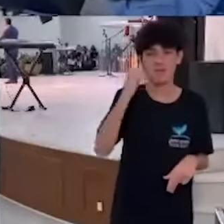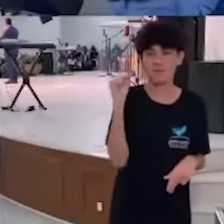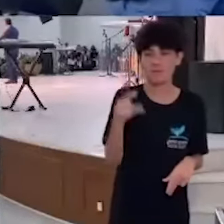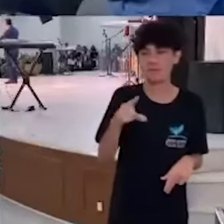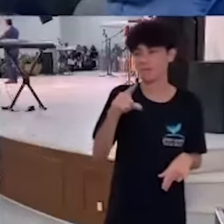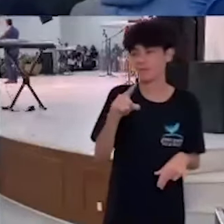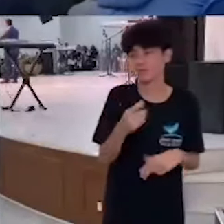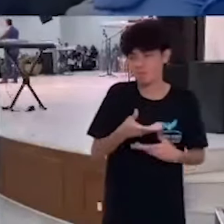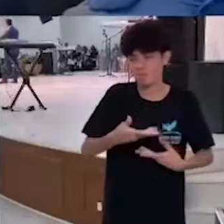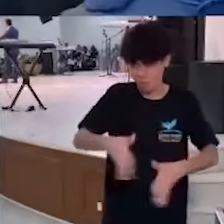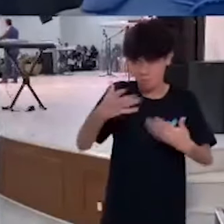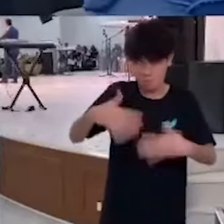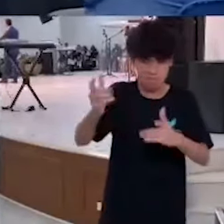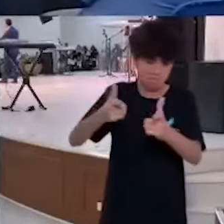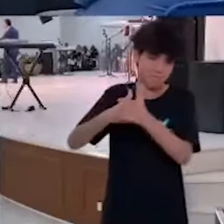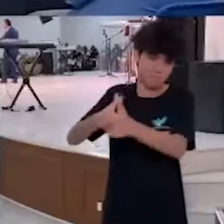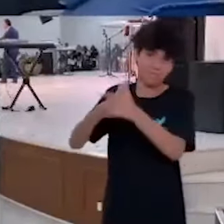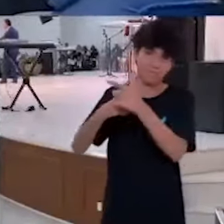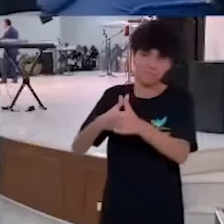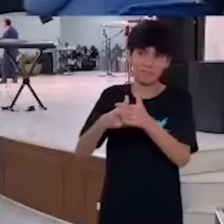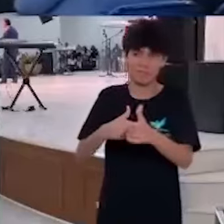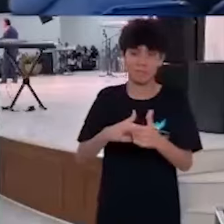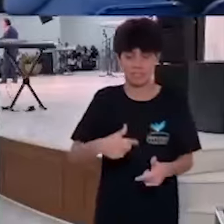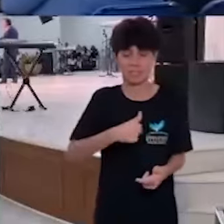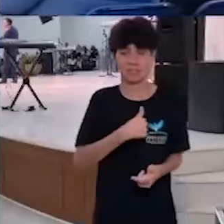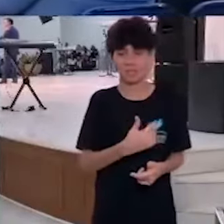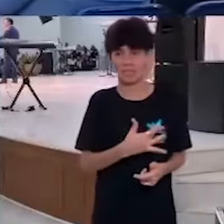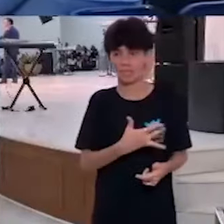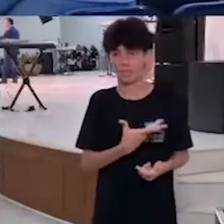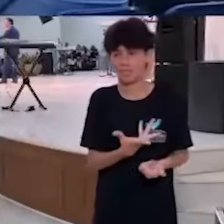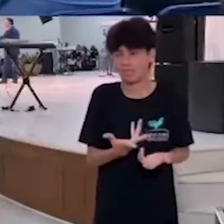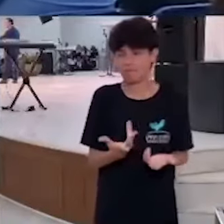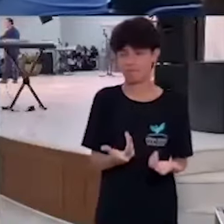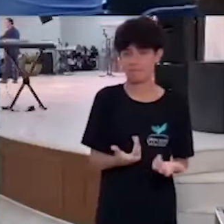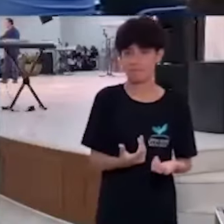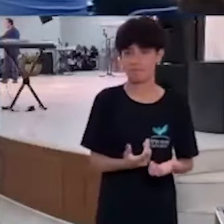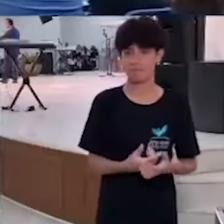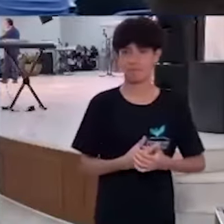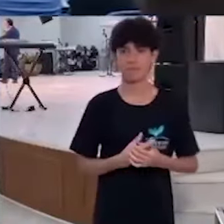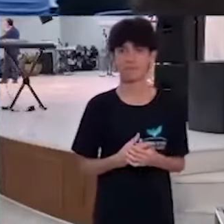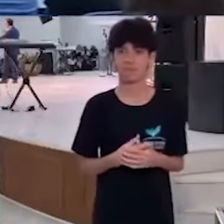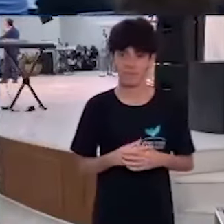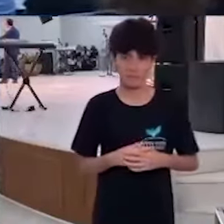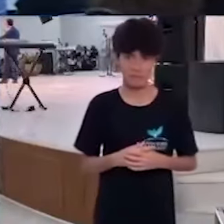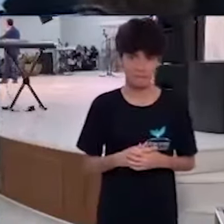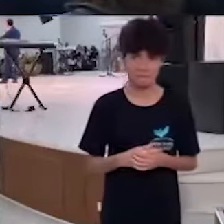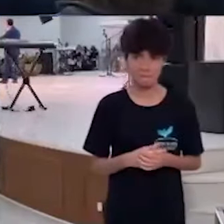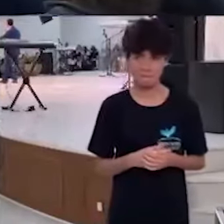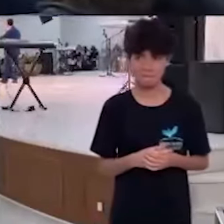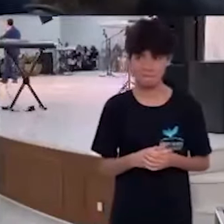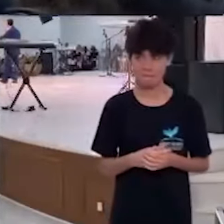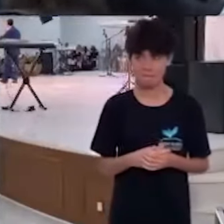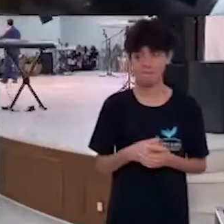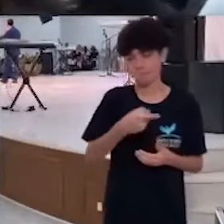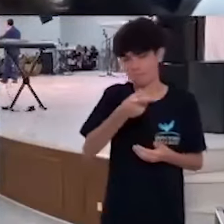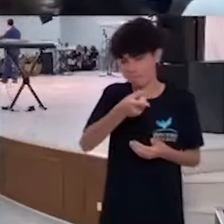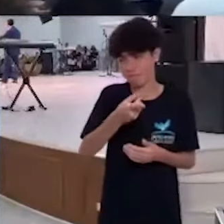Si es el deseo sexual, dices, no, es que yo soy muy ay, usted sabe, ¿verdad?